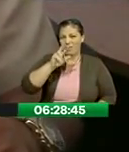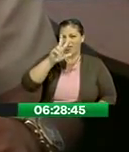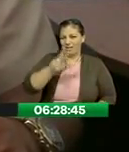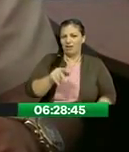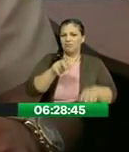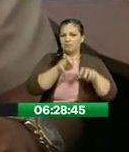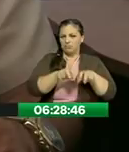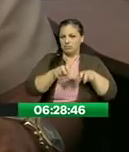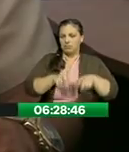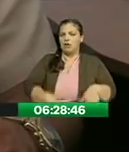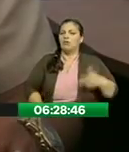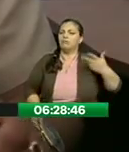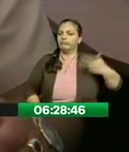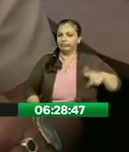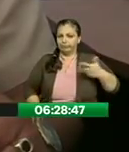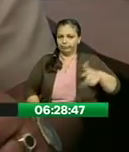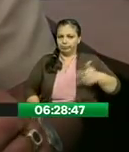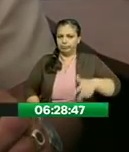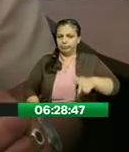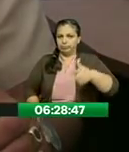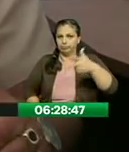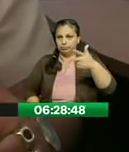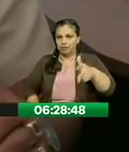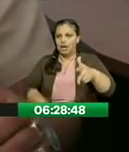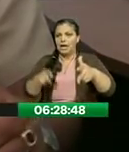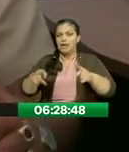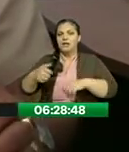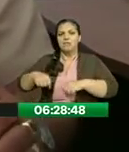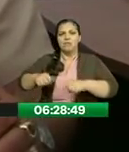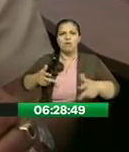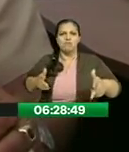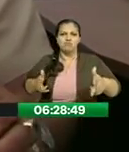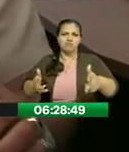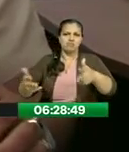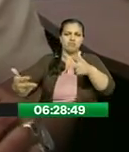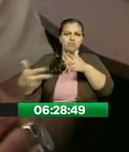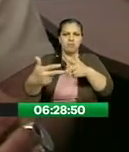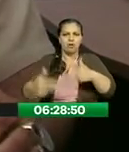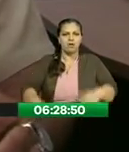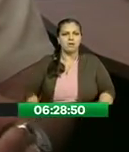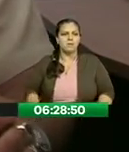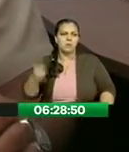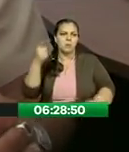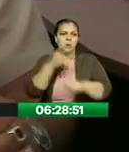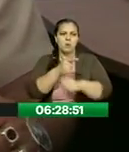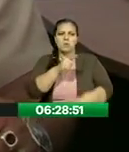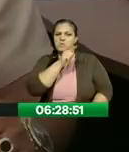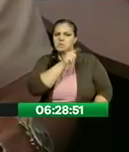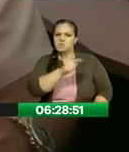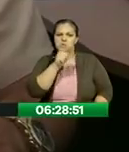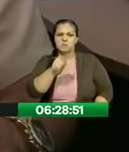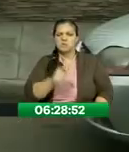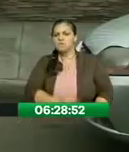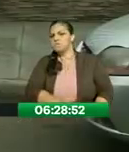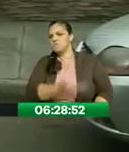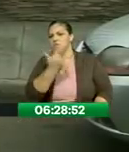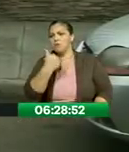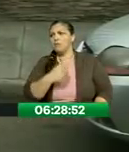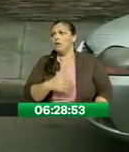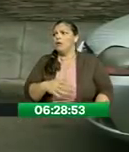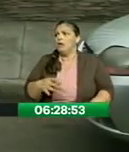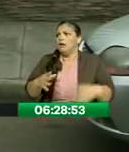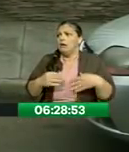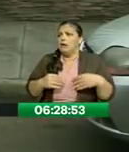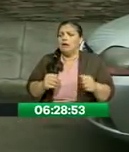tienen antecedentes penales, el uno por robo, el otro por sustancias sujetas a fiscalización. Como